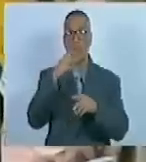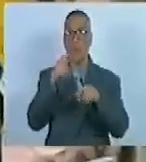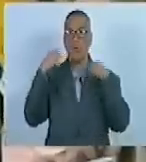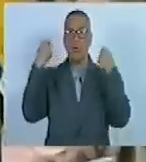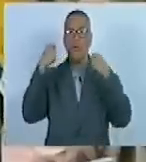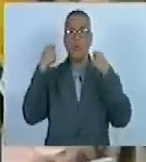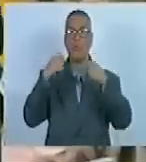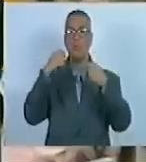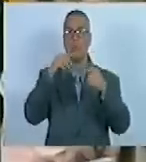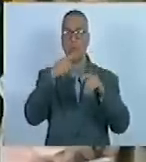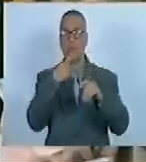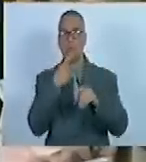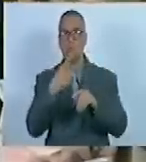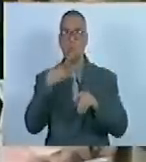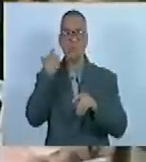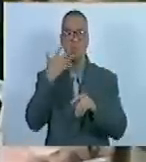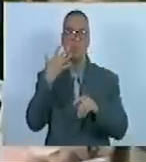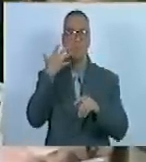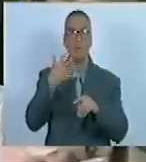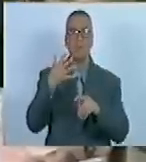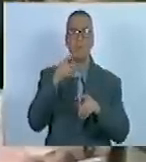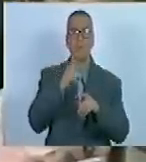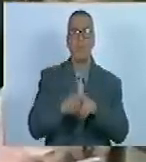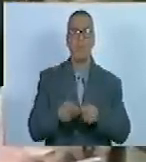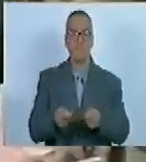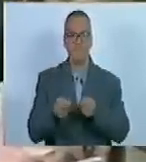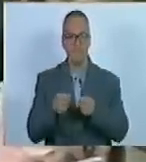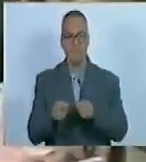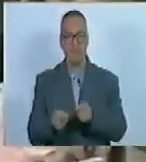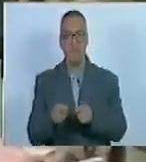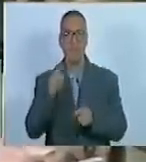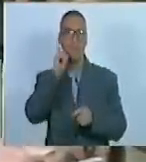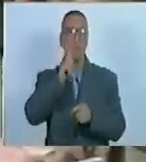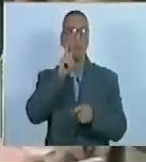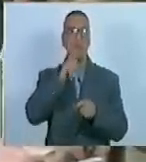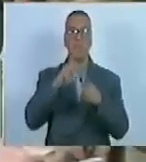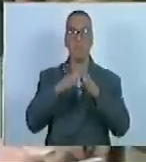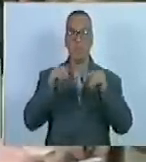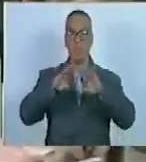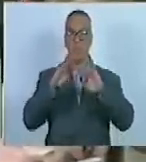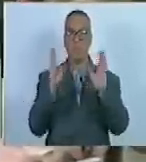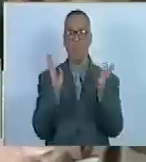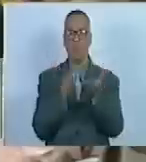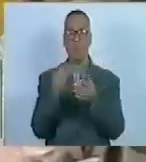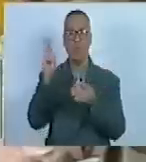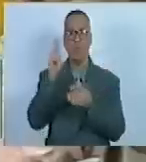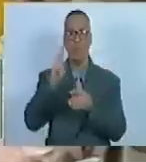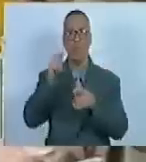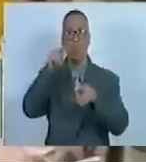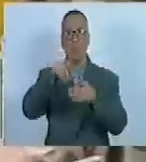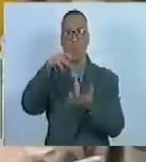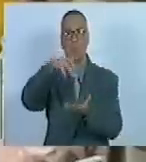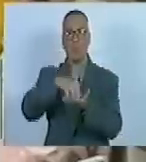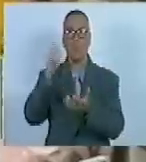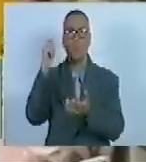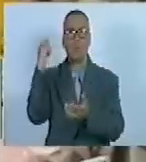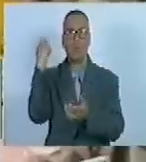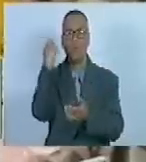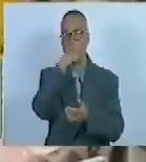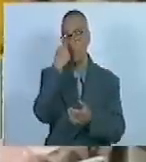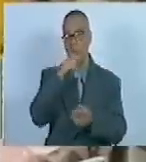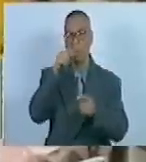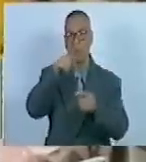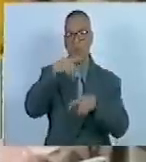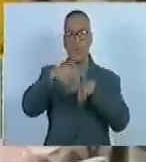campaña mediática ha tratado de mentirle al mundo de que Venezuela es un narcoestado. Todo lo contrario,